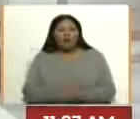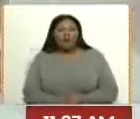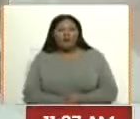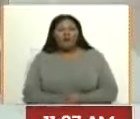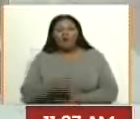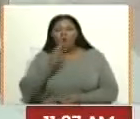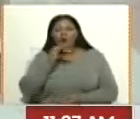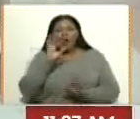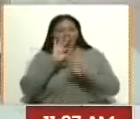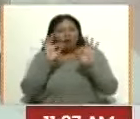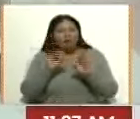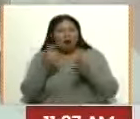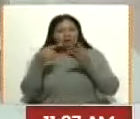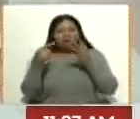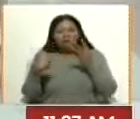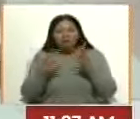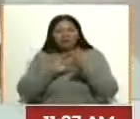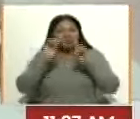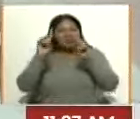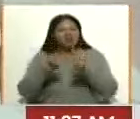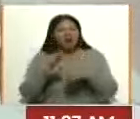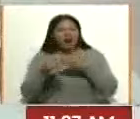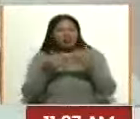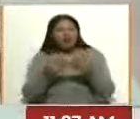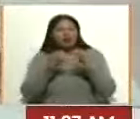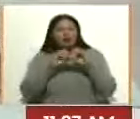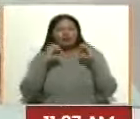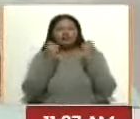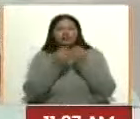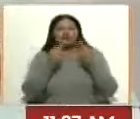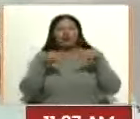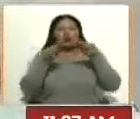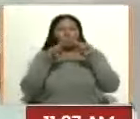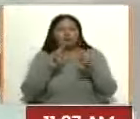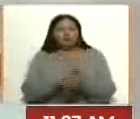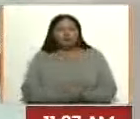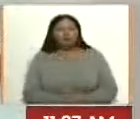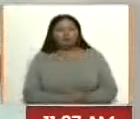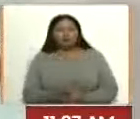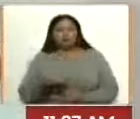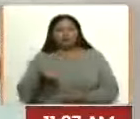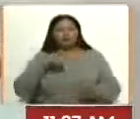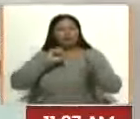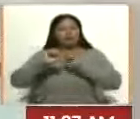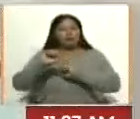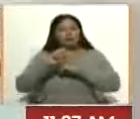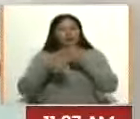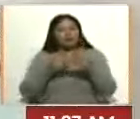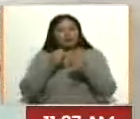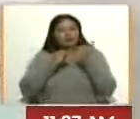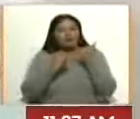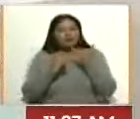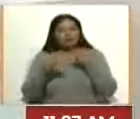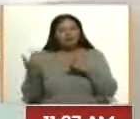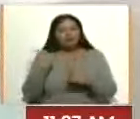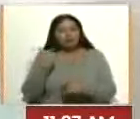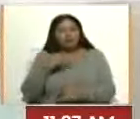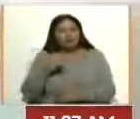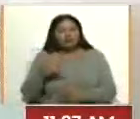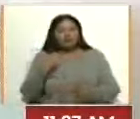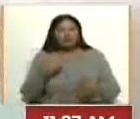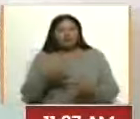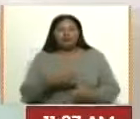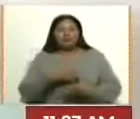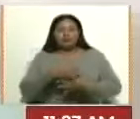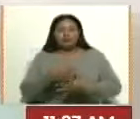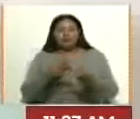tipo de decisión por parte de la Organización de Naciones Unidas para evitar que esto termine lesionando los intereses de todo un pueblo.